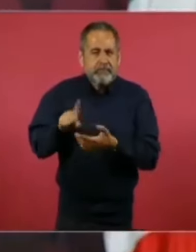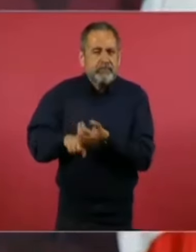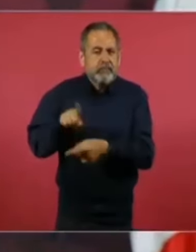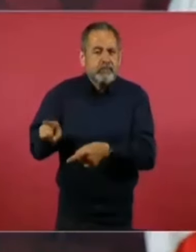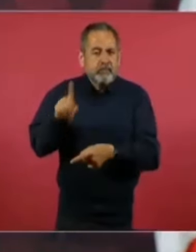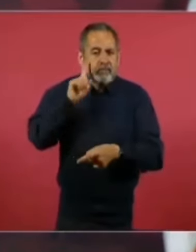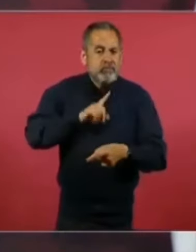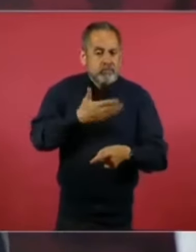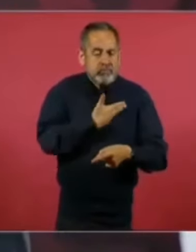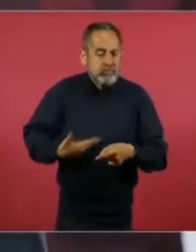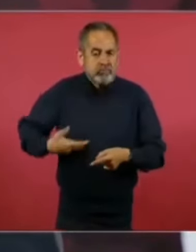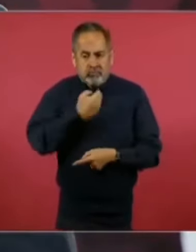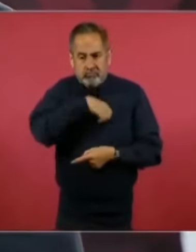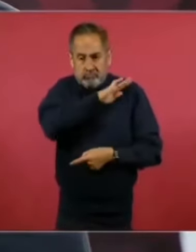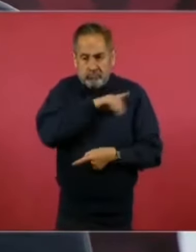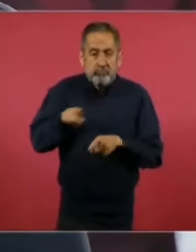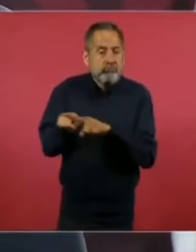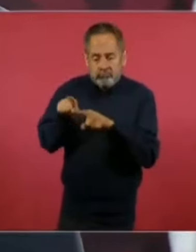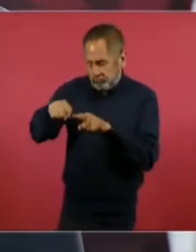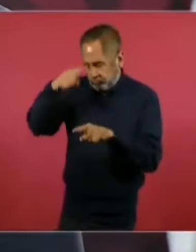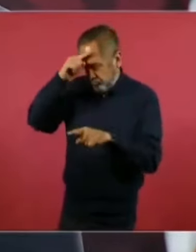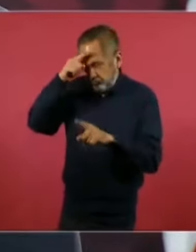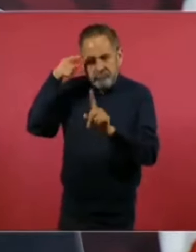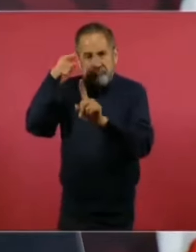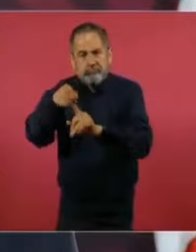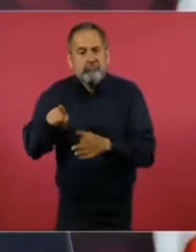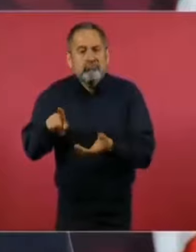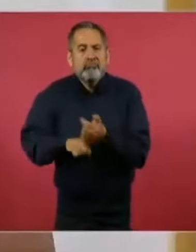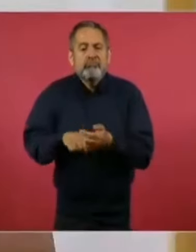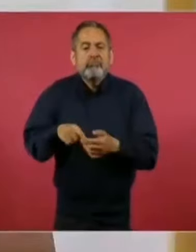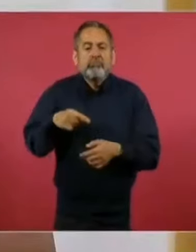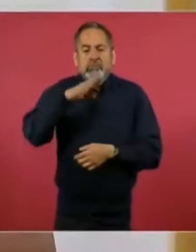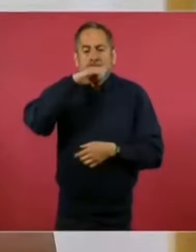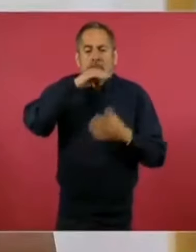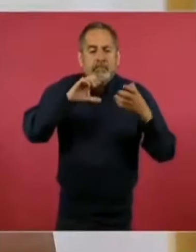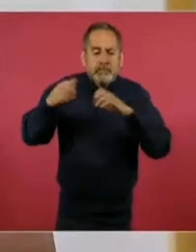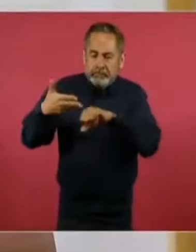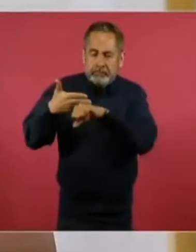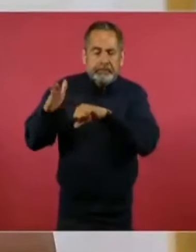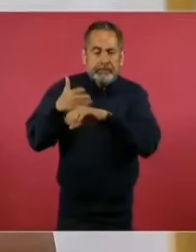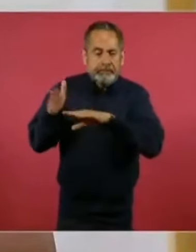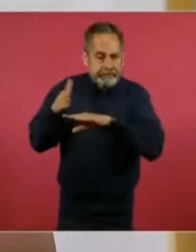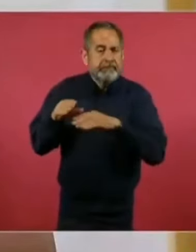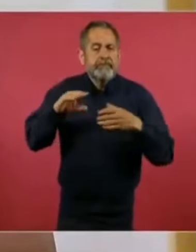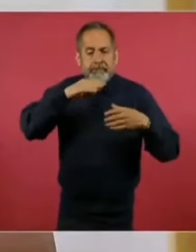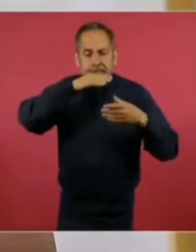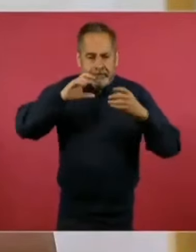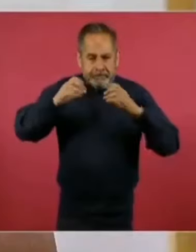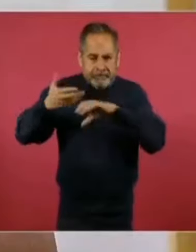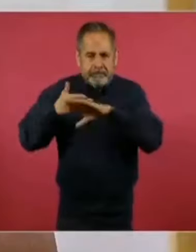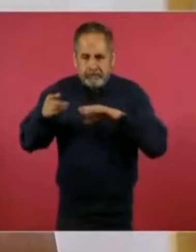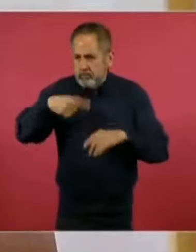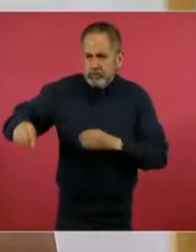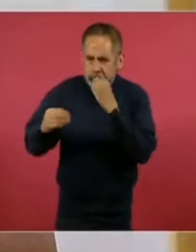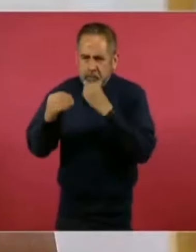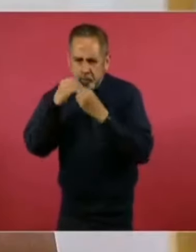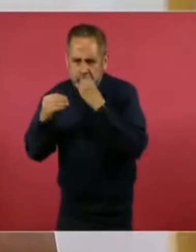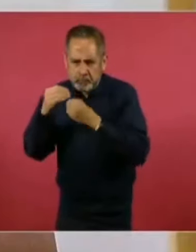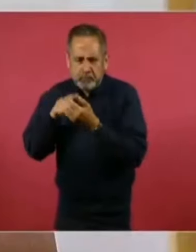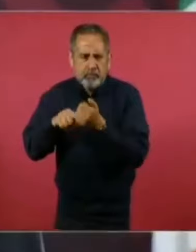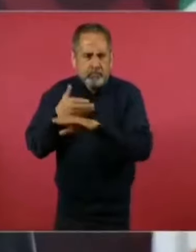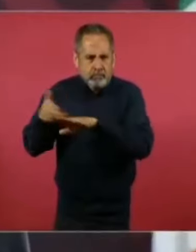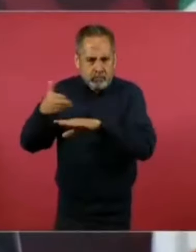tiene esa visión, en lo que es el maíz blanco, el que consumimos.